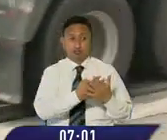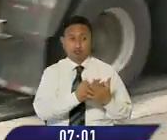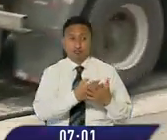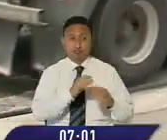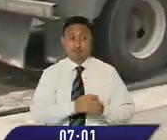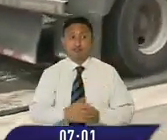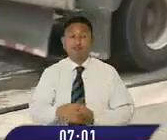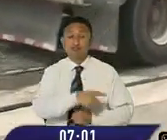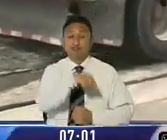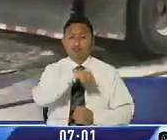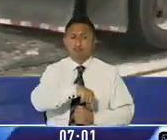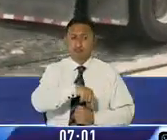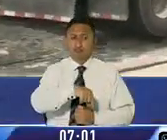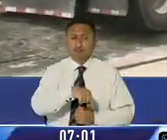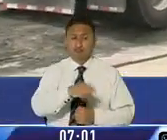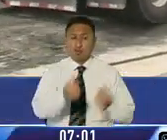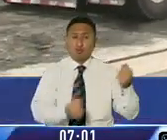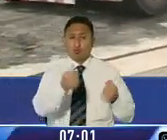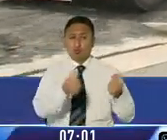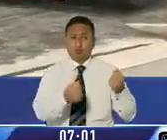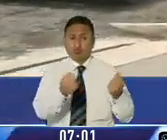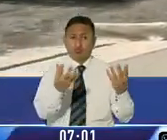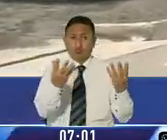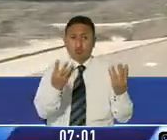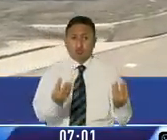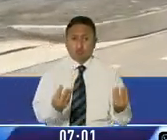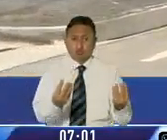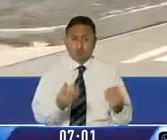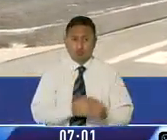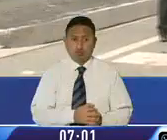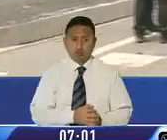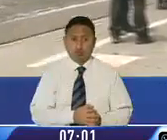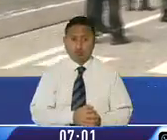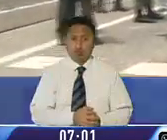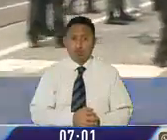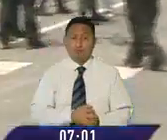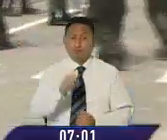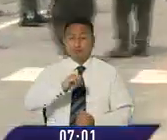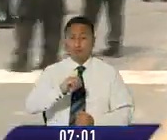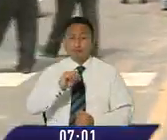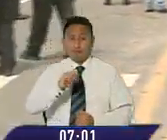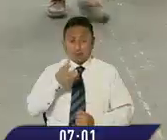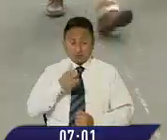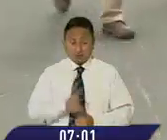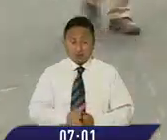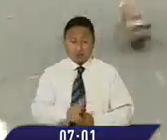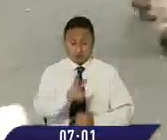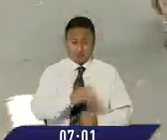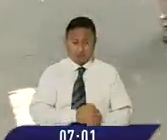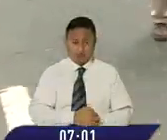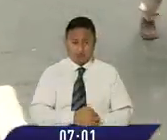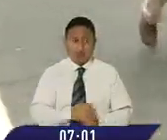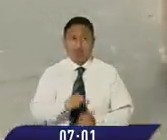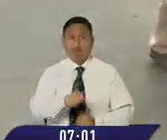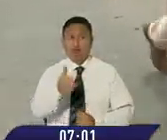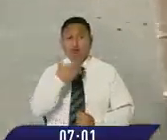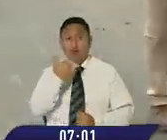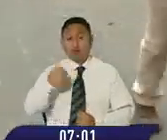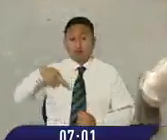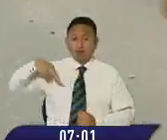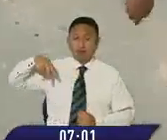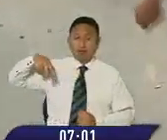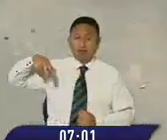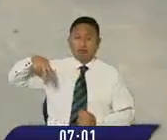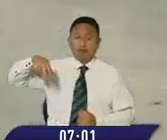tránsito vehicular bajó de intensidad. Pocas fueron las unidades interprovinciales que se aventuraron a la carretera, mientras muchos optaron por caminar